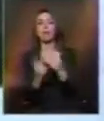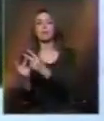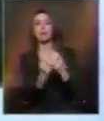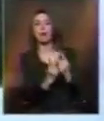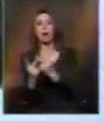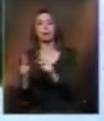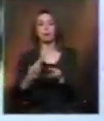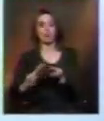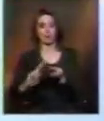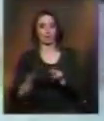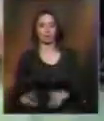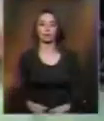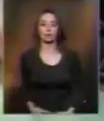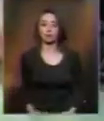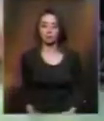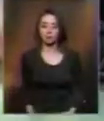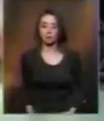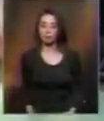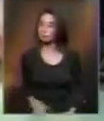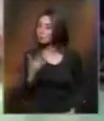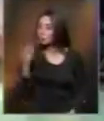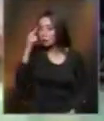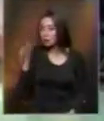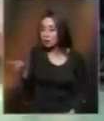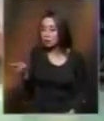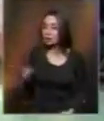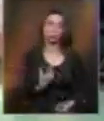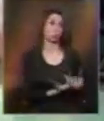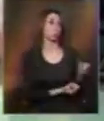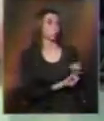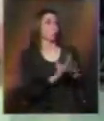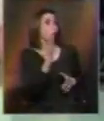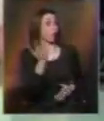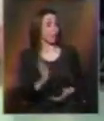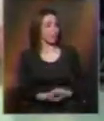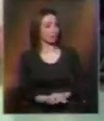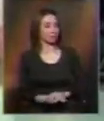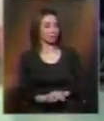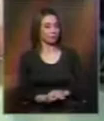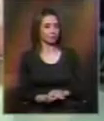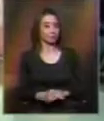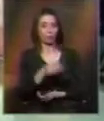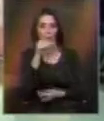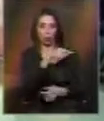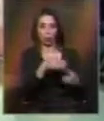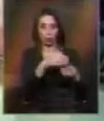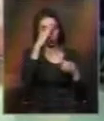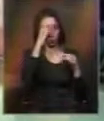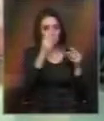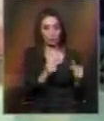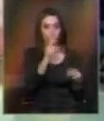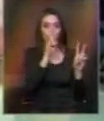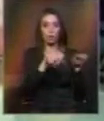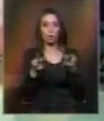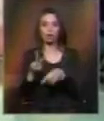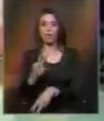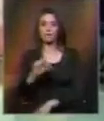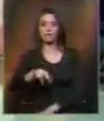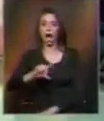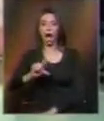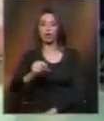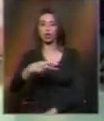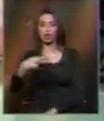realizada. ¿Qué le parece? Modernísimo, ¿eh? Le vamos a contar ahora que un grupo de expertos del Museo de Van Gogh